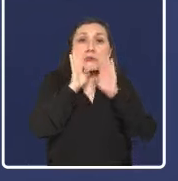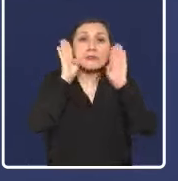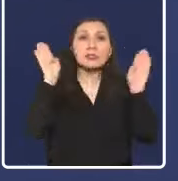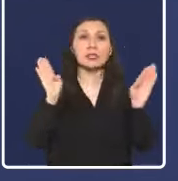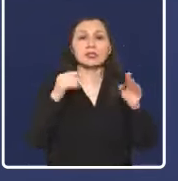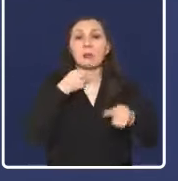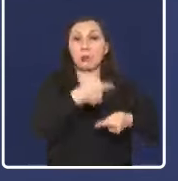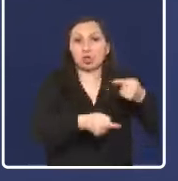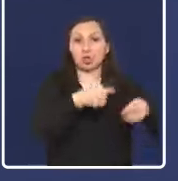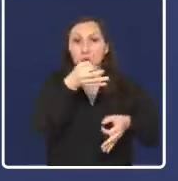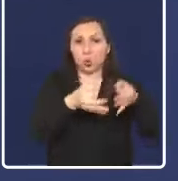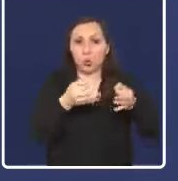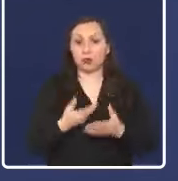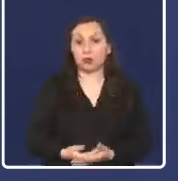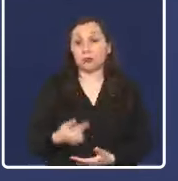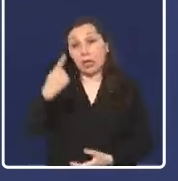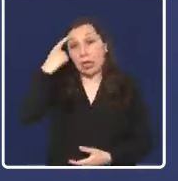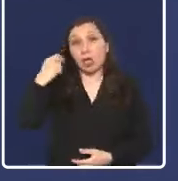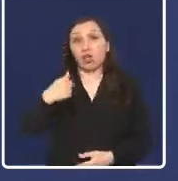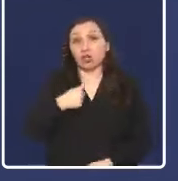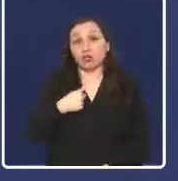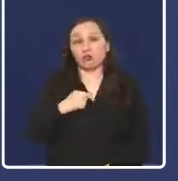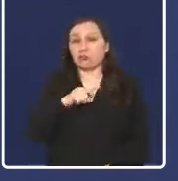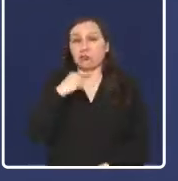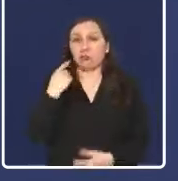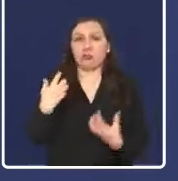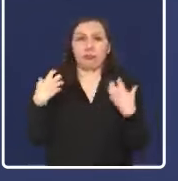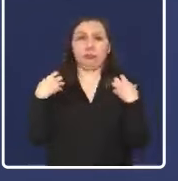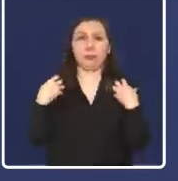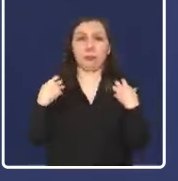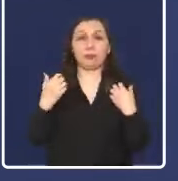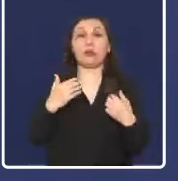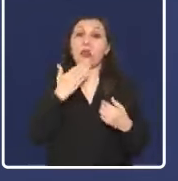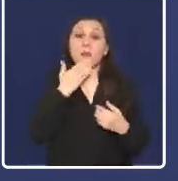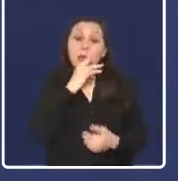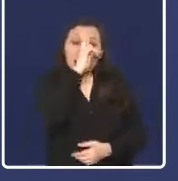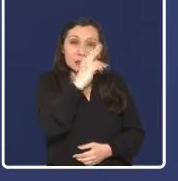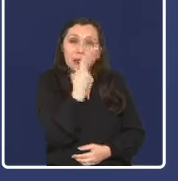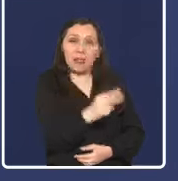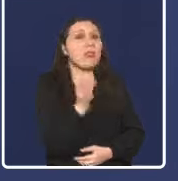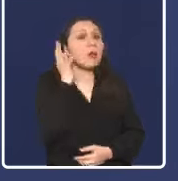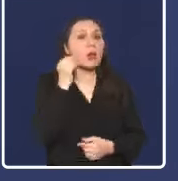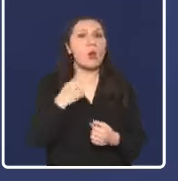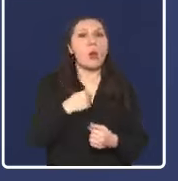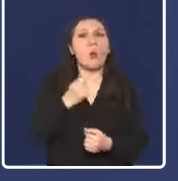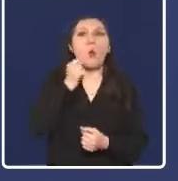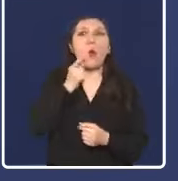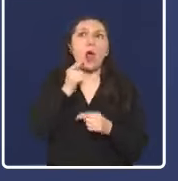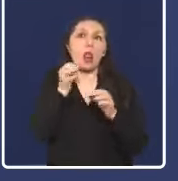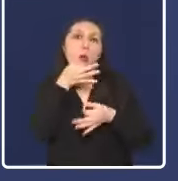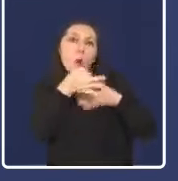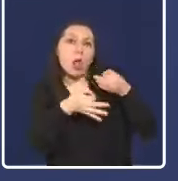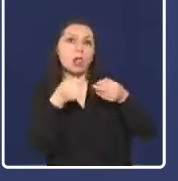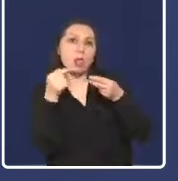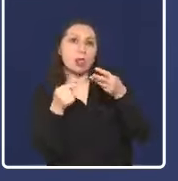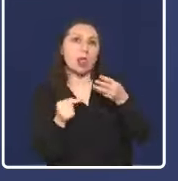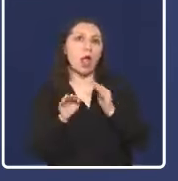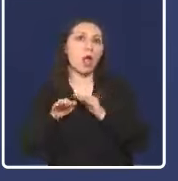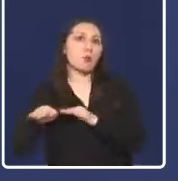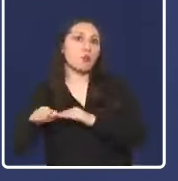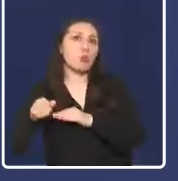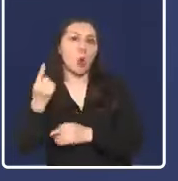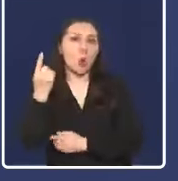judicial. Creo que no me corresponde a mí, por respeto también a la denunciante, entrar en detalles ni tomar partido por una